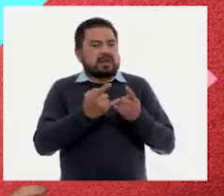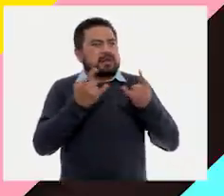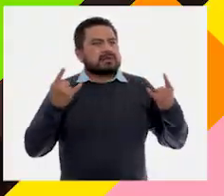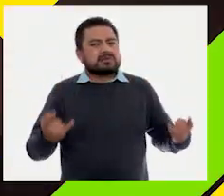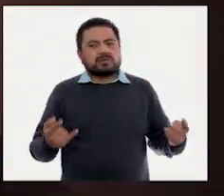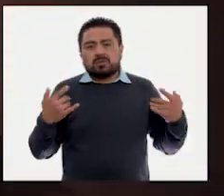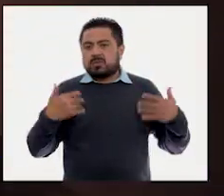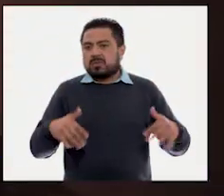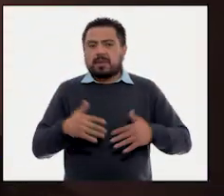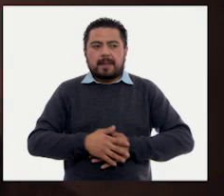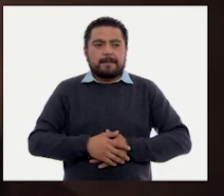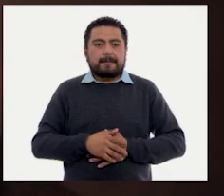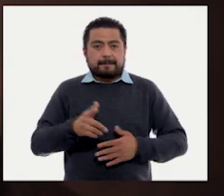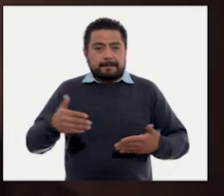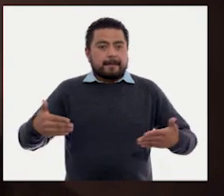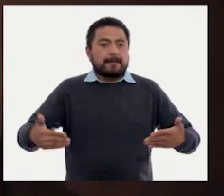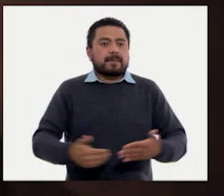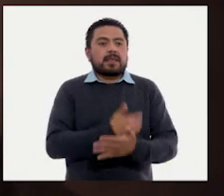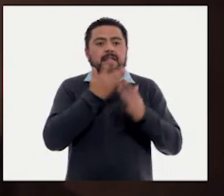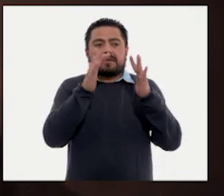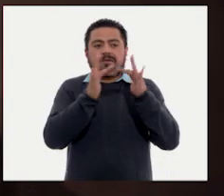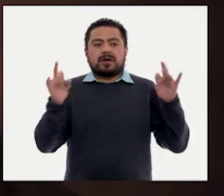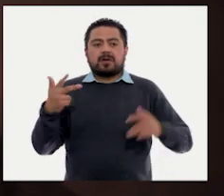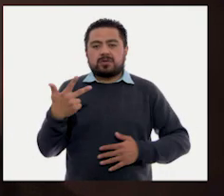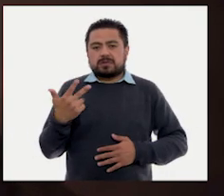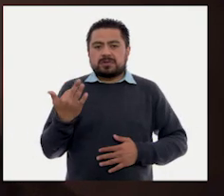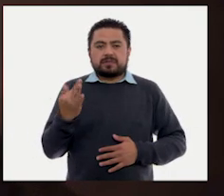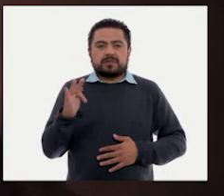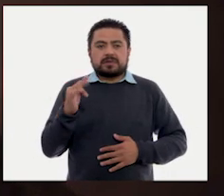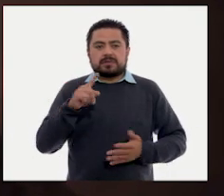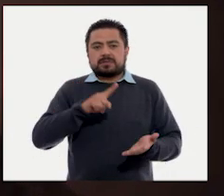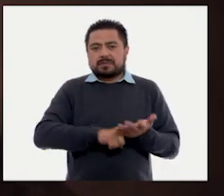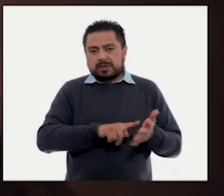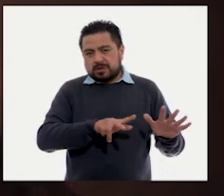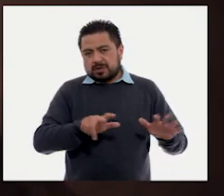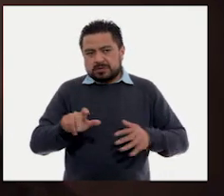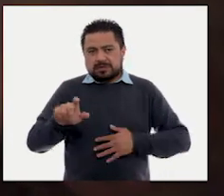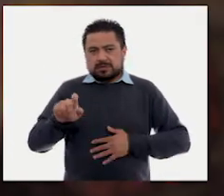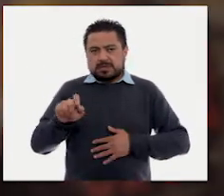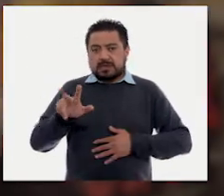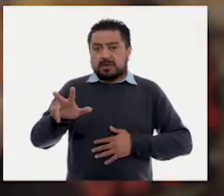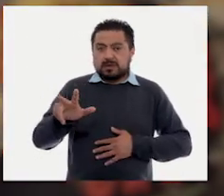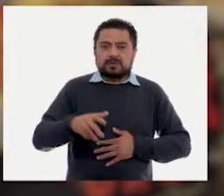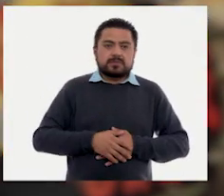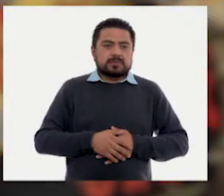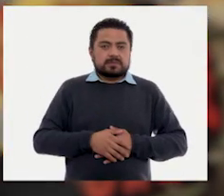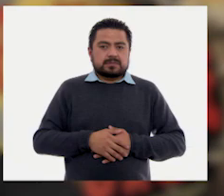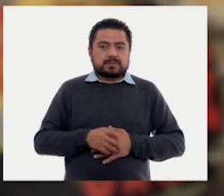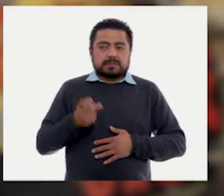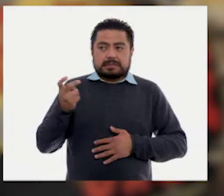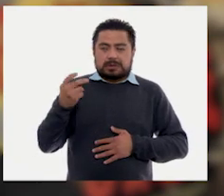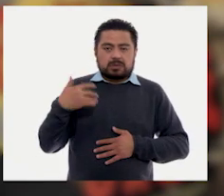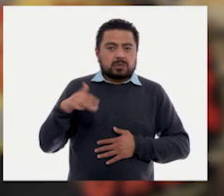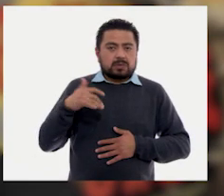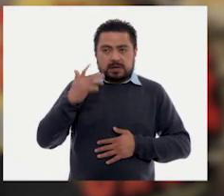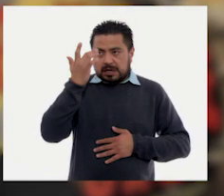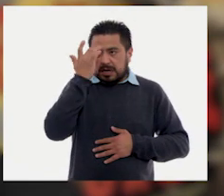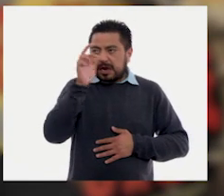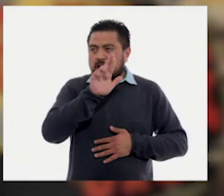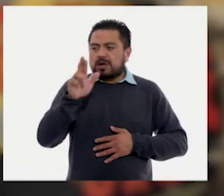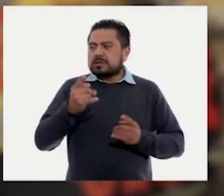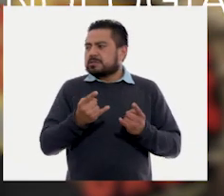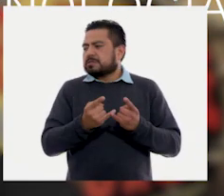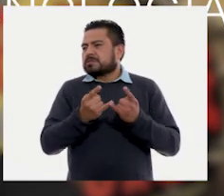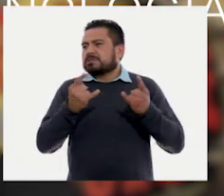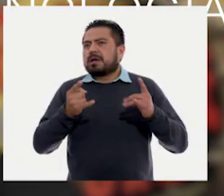historia. Nació en Francia el 8 de febrero de 1828. Es reconocido por sus historias